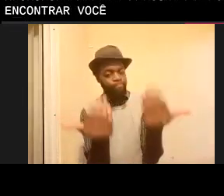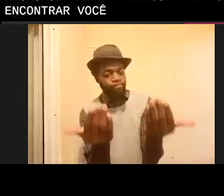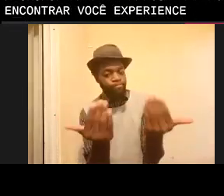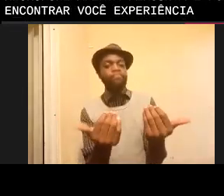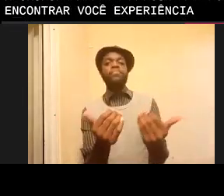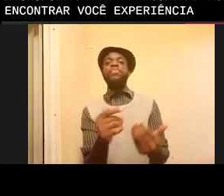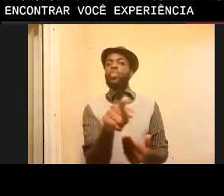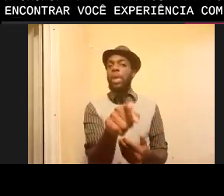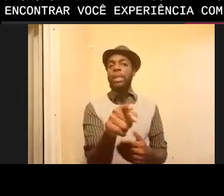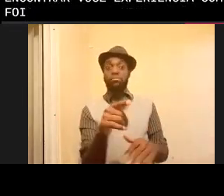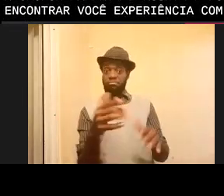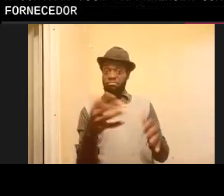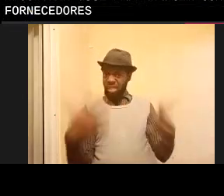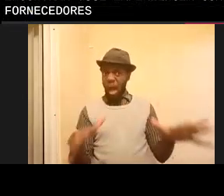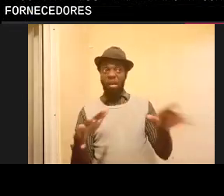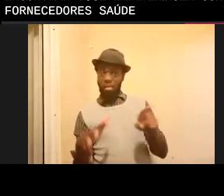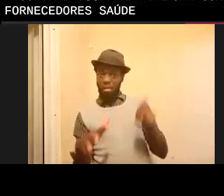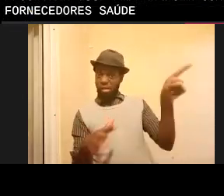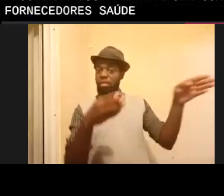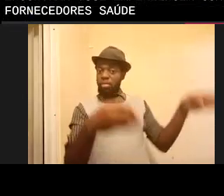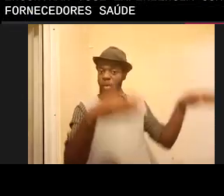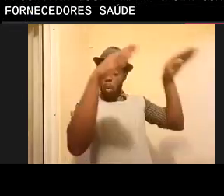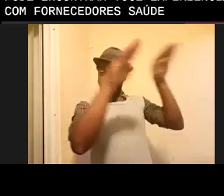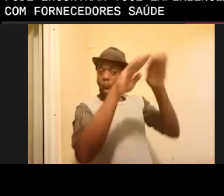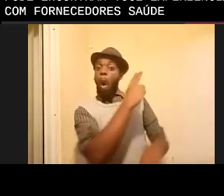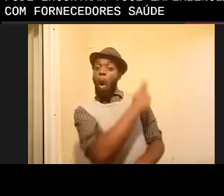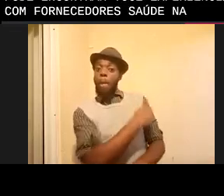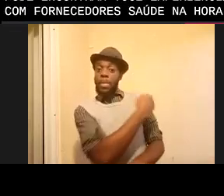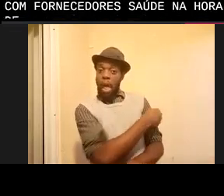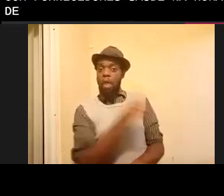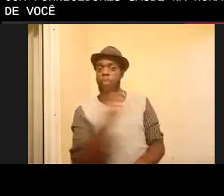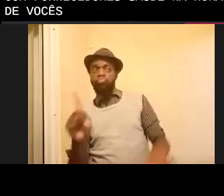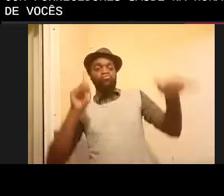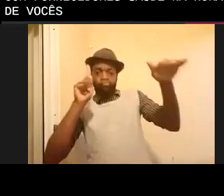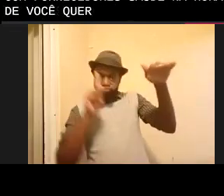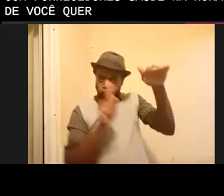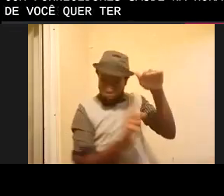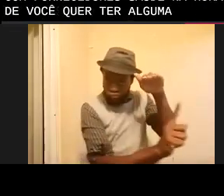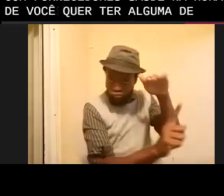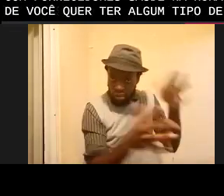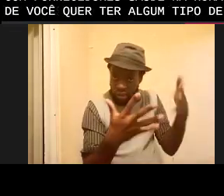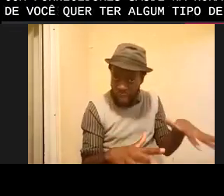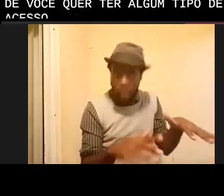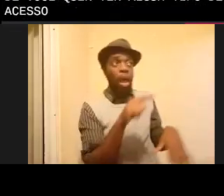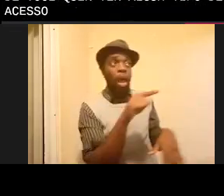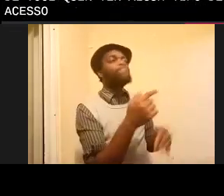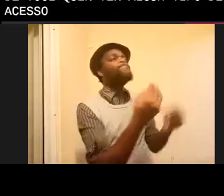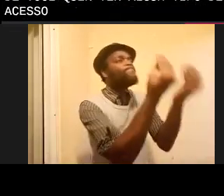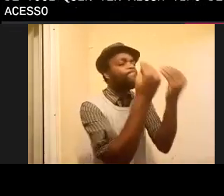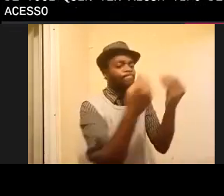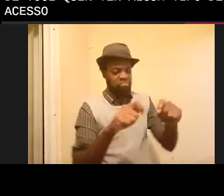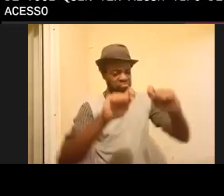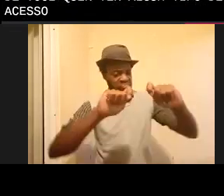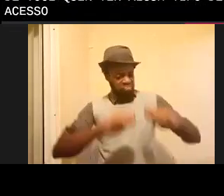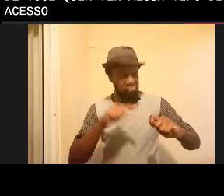de salud, ¿verdad? Al momento de ustedes querer tener acceso a anticonceptivos. Entonces,